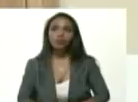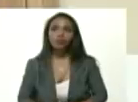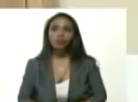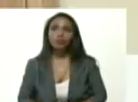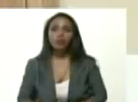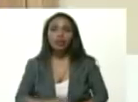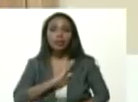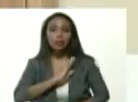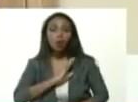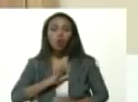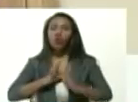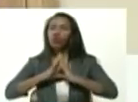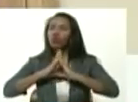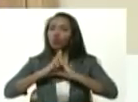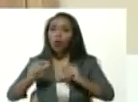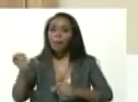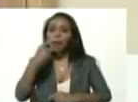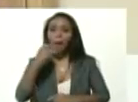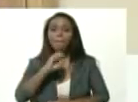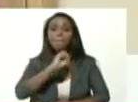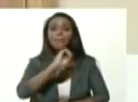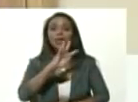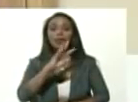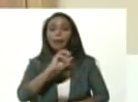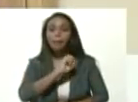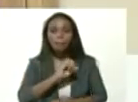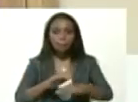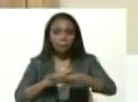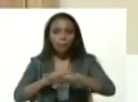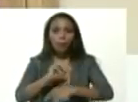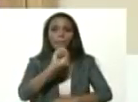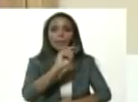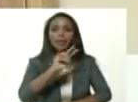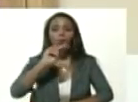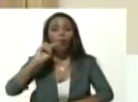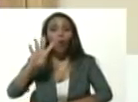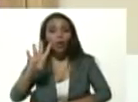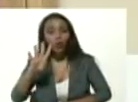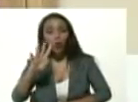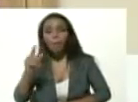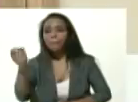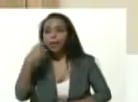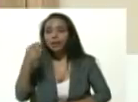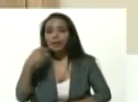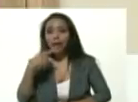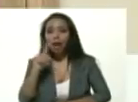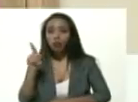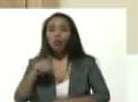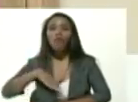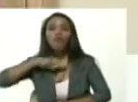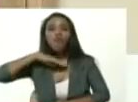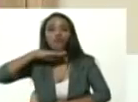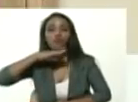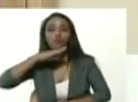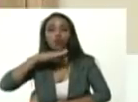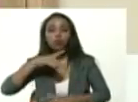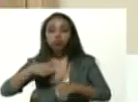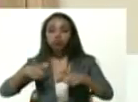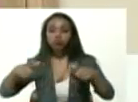Tenemos todas las medicinas, 24 medicinas, en suficiente